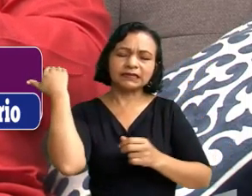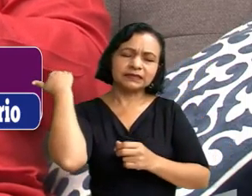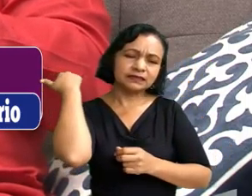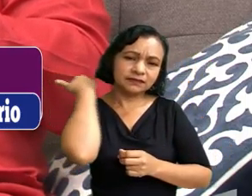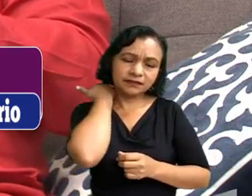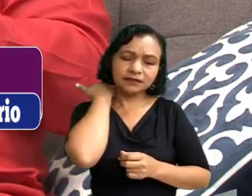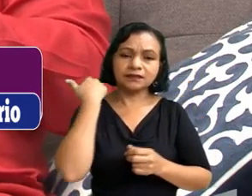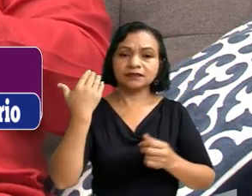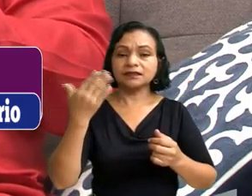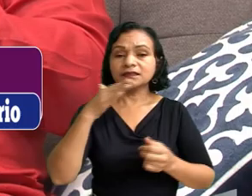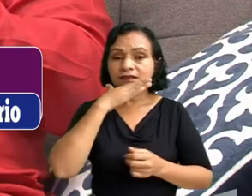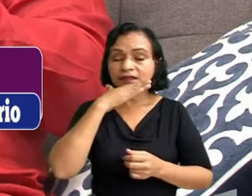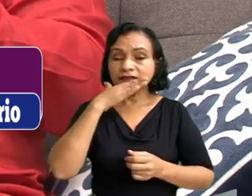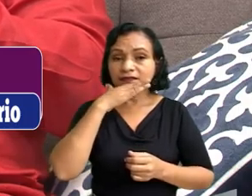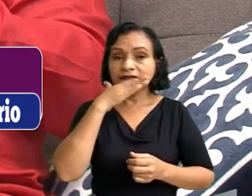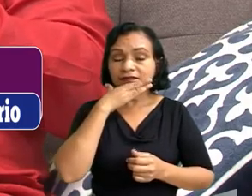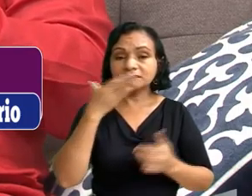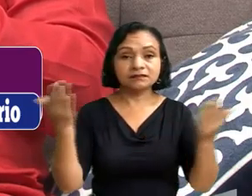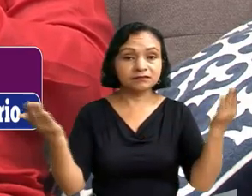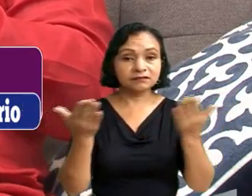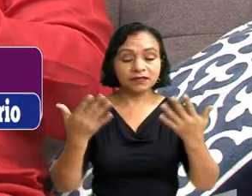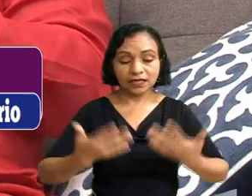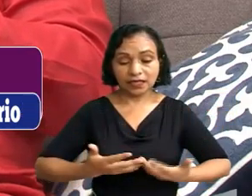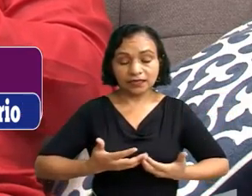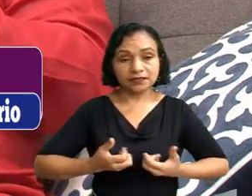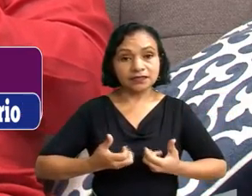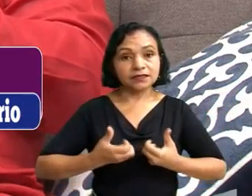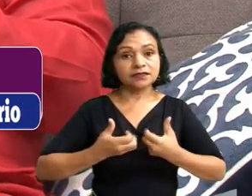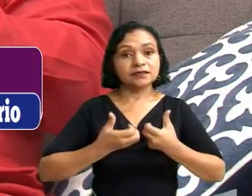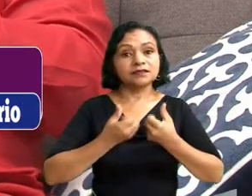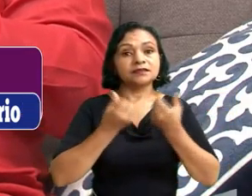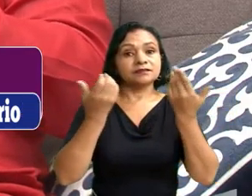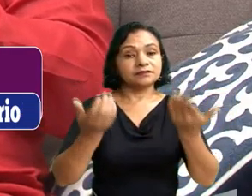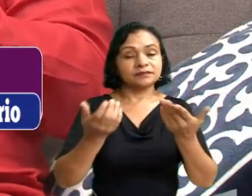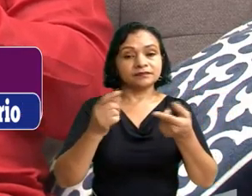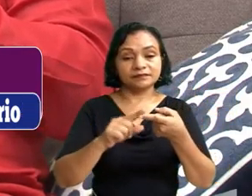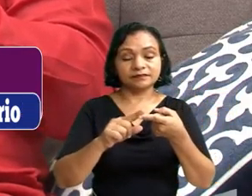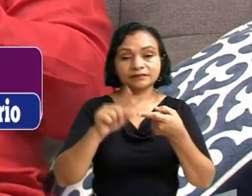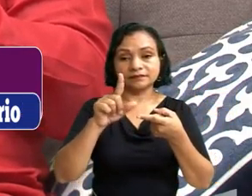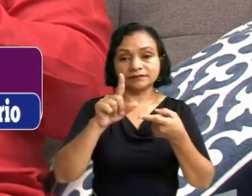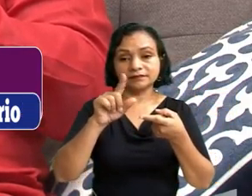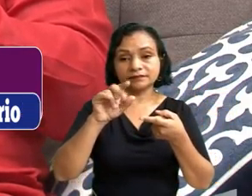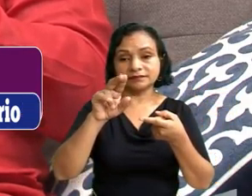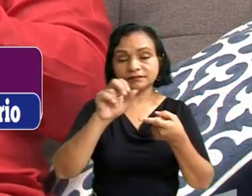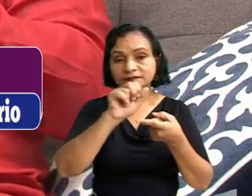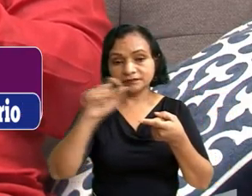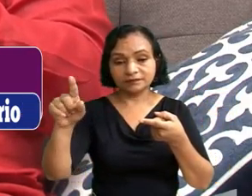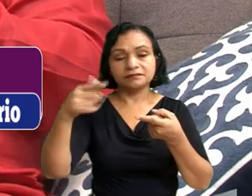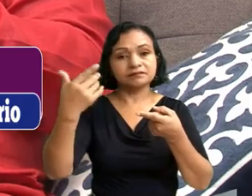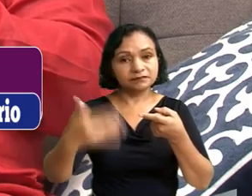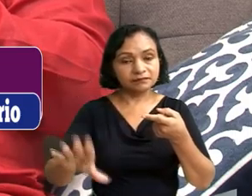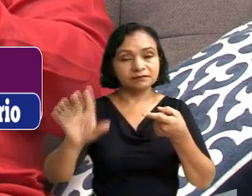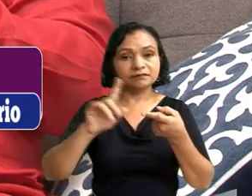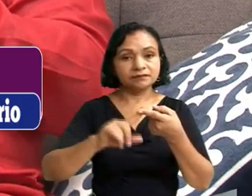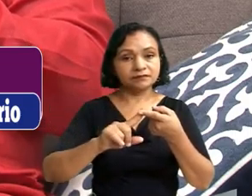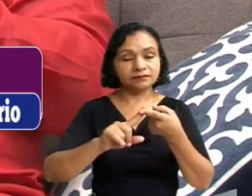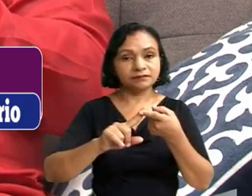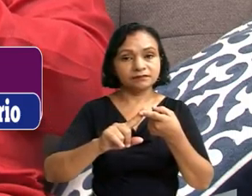difíciles como el francés ha celebrado un acelerador lineal de primera línea el único en la